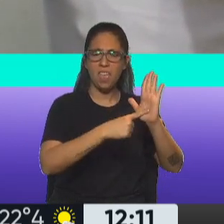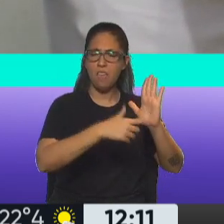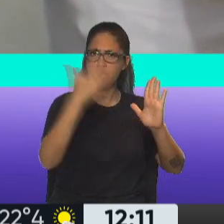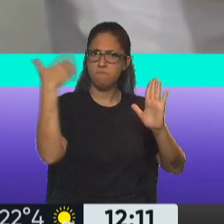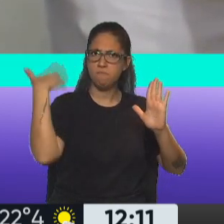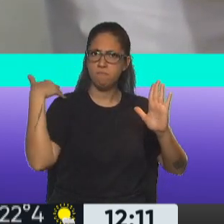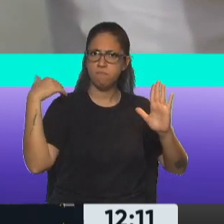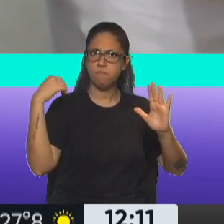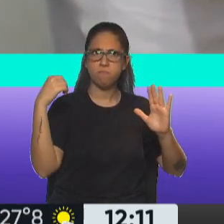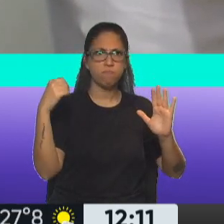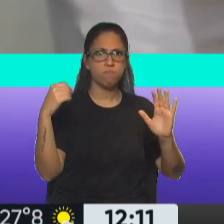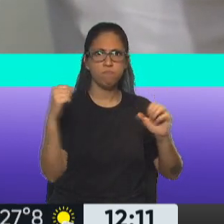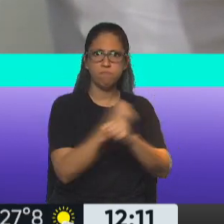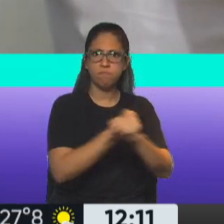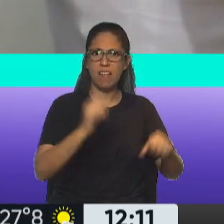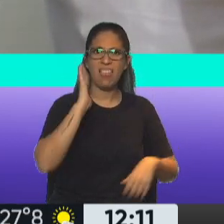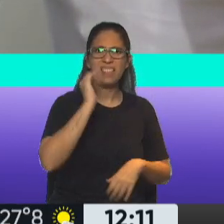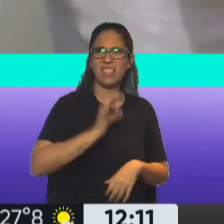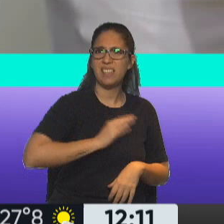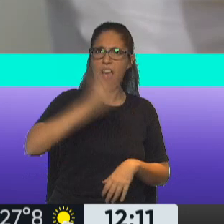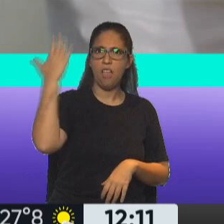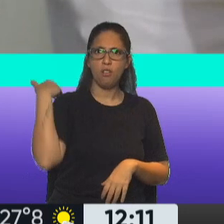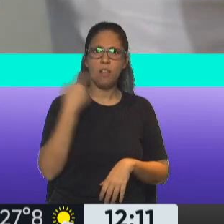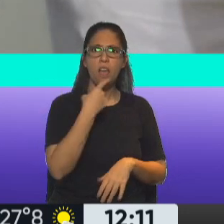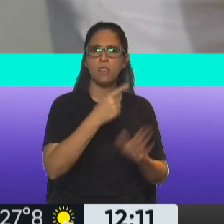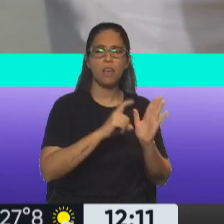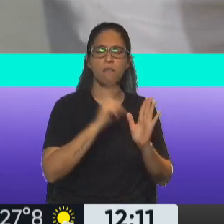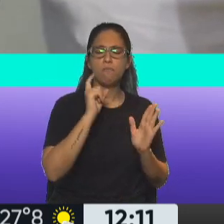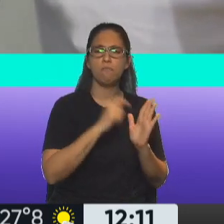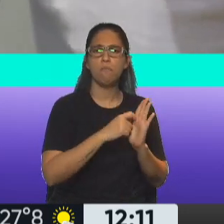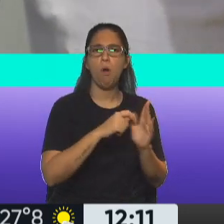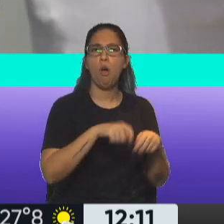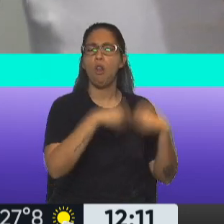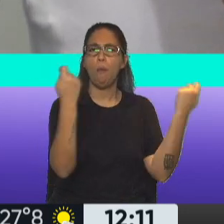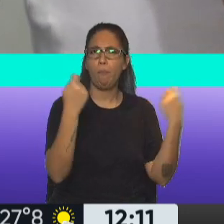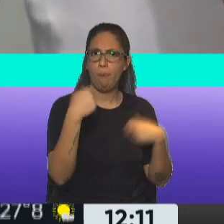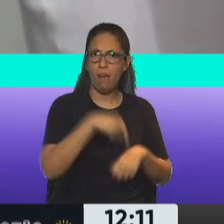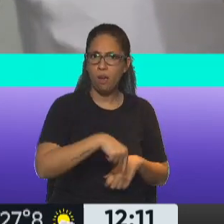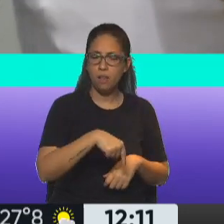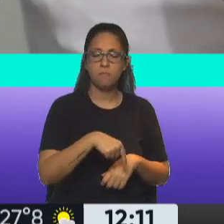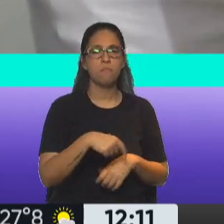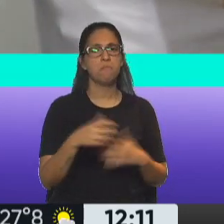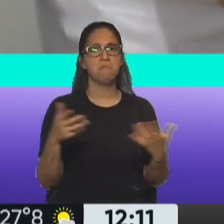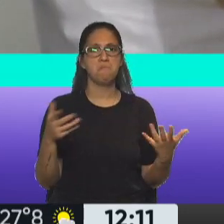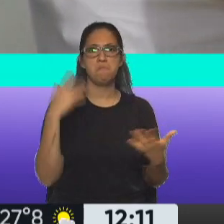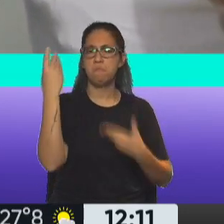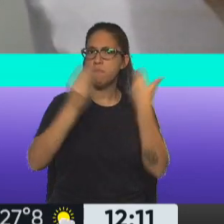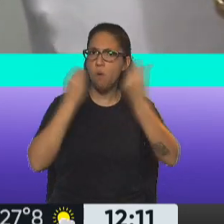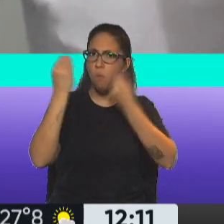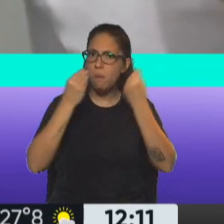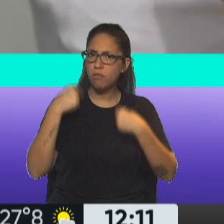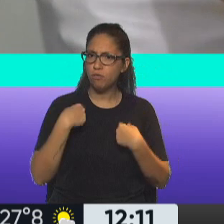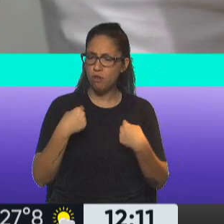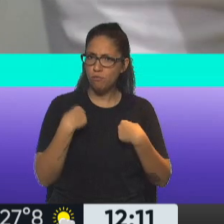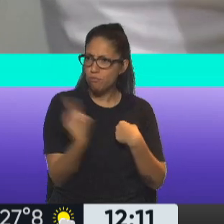sancionada 16 años atrás. Miren, la preocupación que uno tiene es